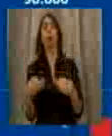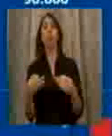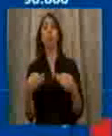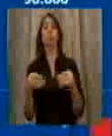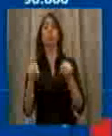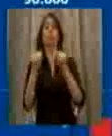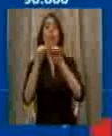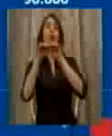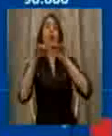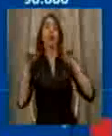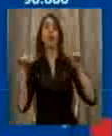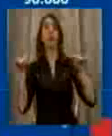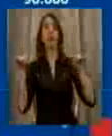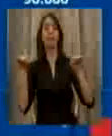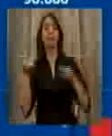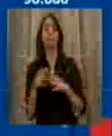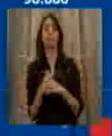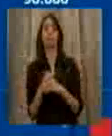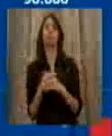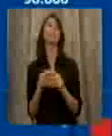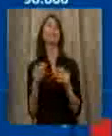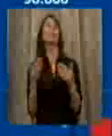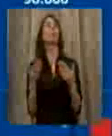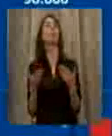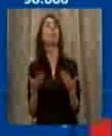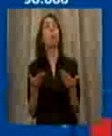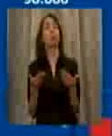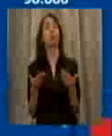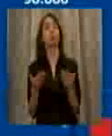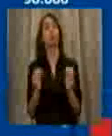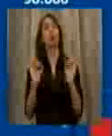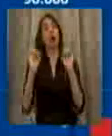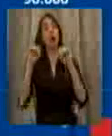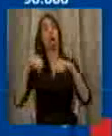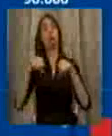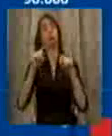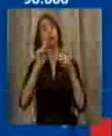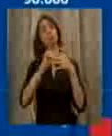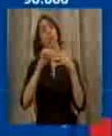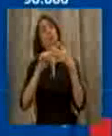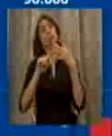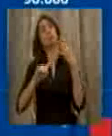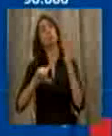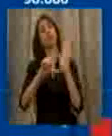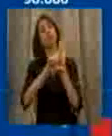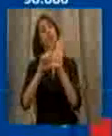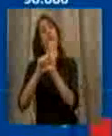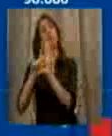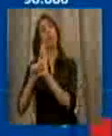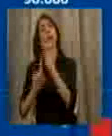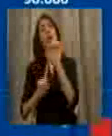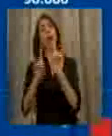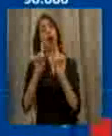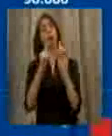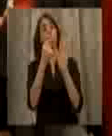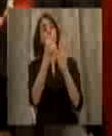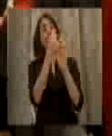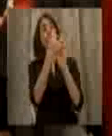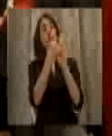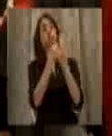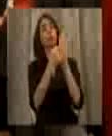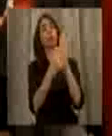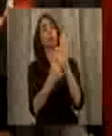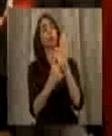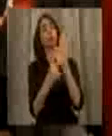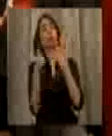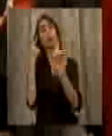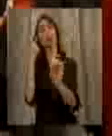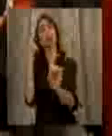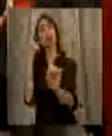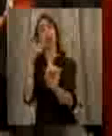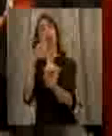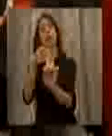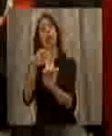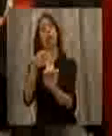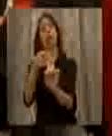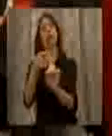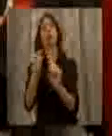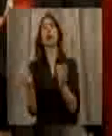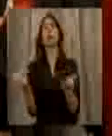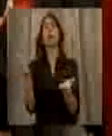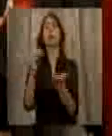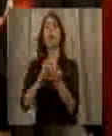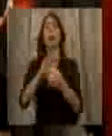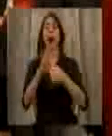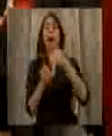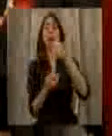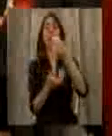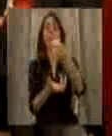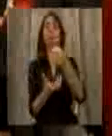más equitativo. Y por eso hemos aprobado un conjunto de leyes, algunas están ahí, que apuntan en la dirección de más